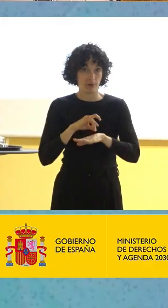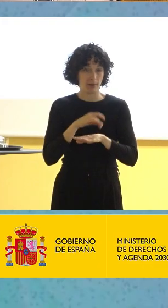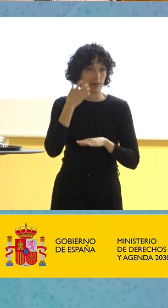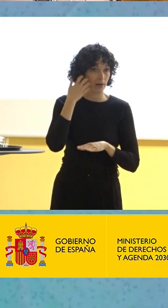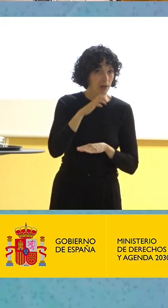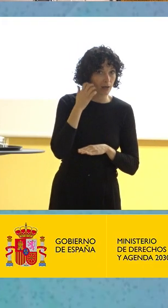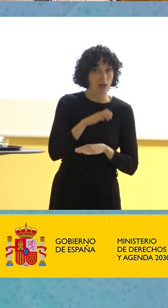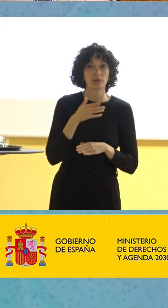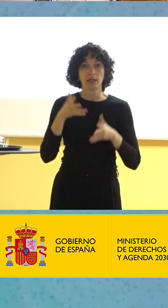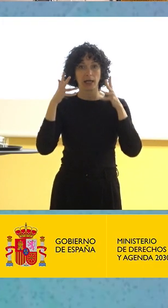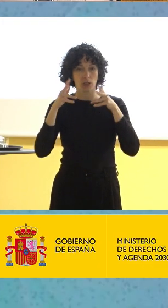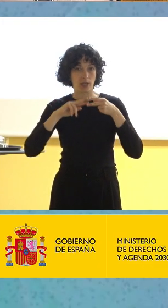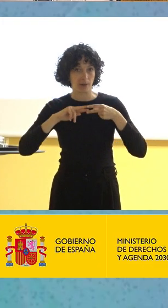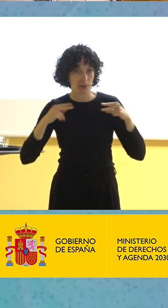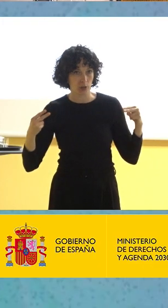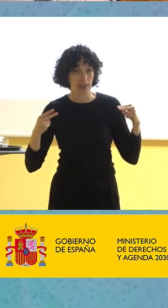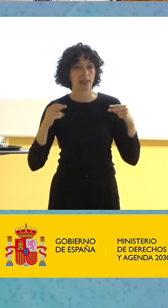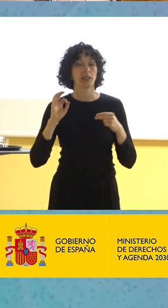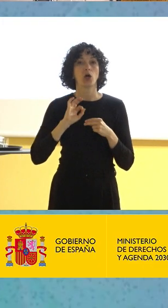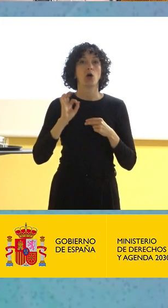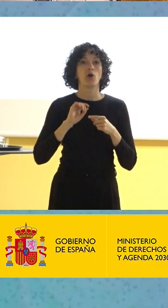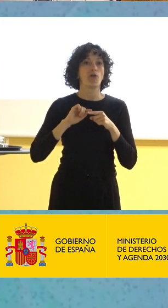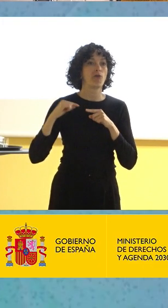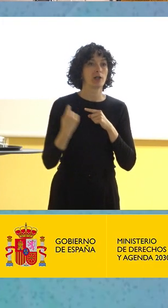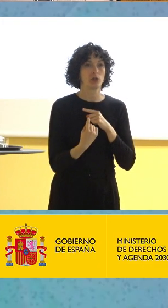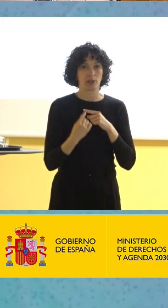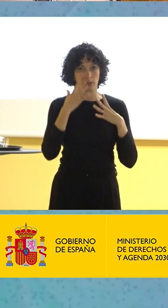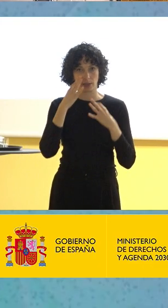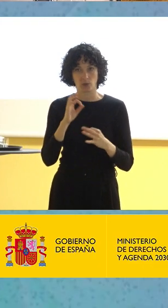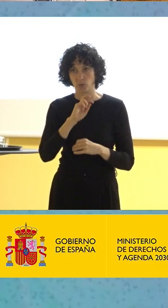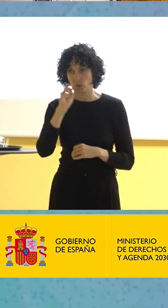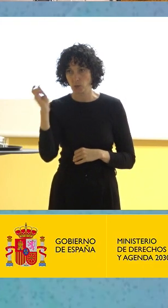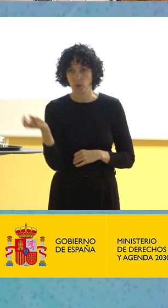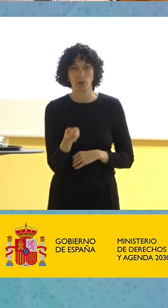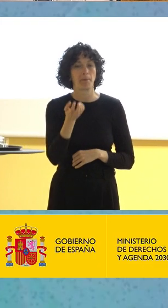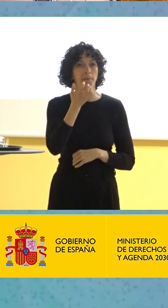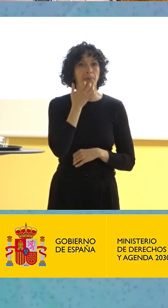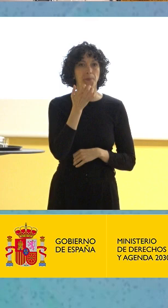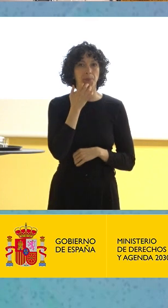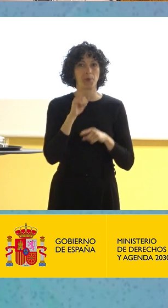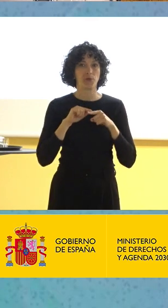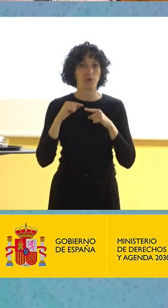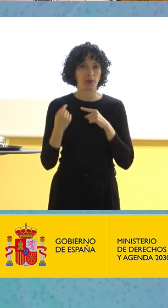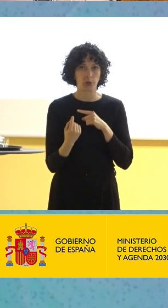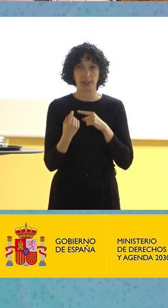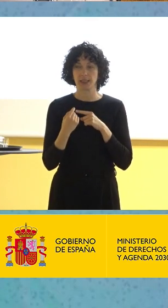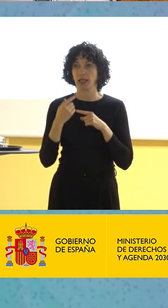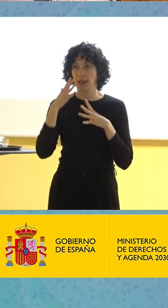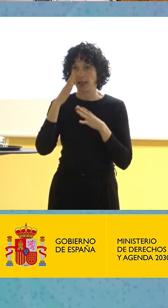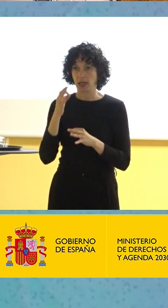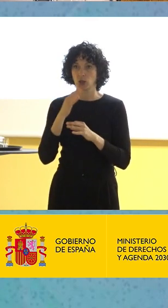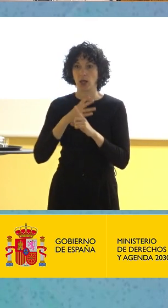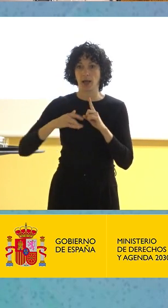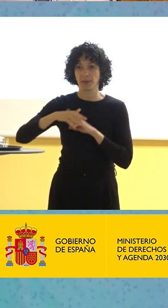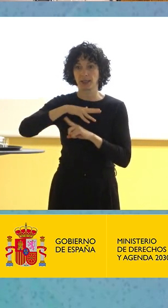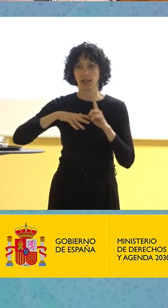el asesoramiento genético y otros factores de riesgo, como tienen que ver con factores de riesgo ambientales o de